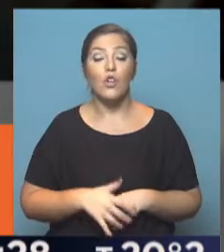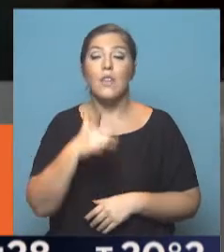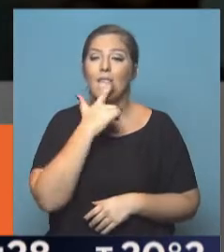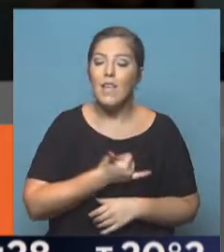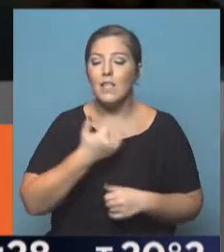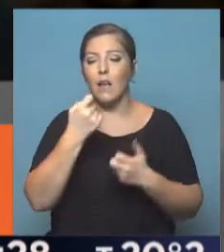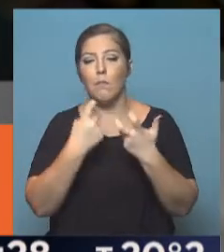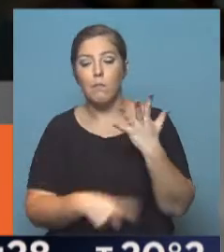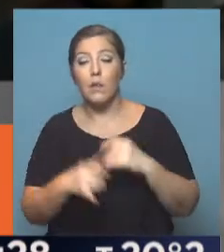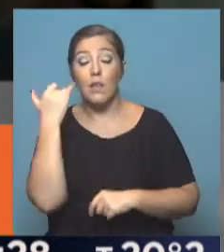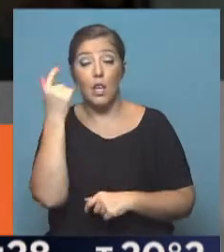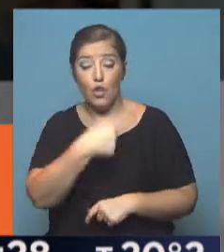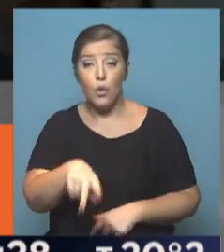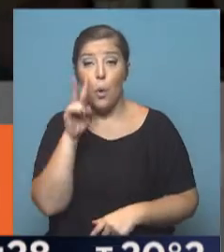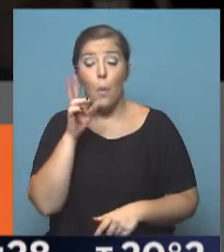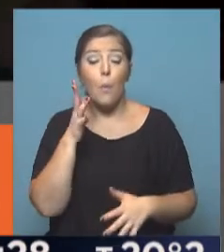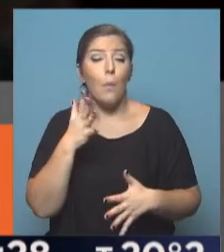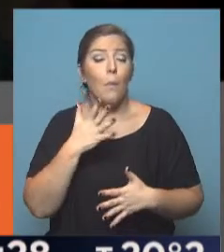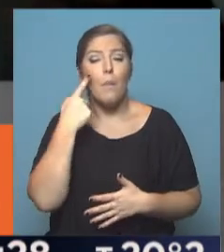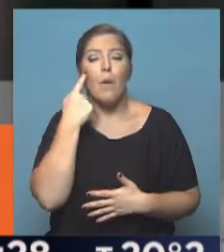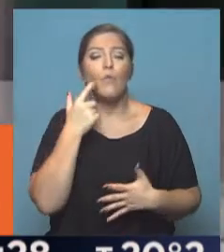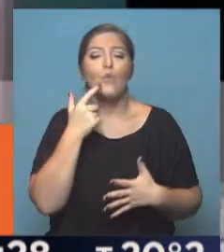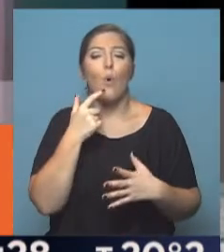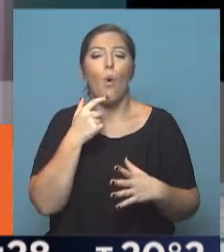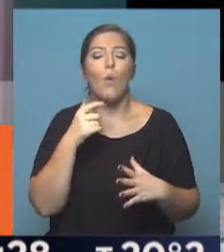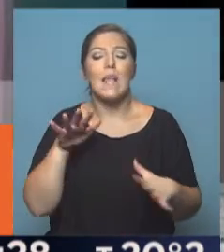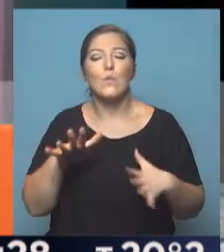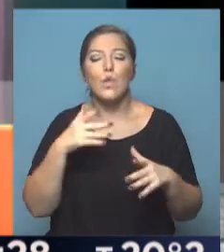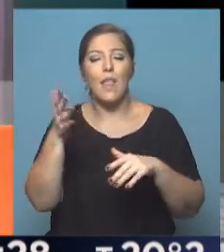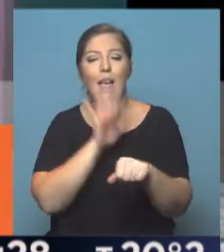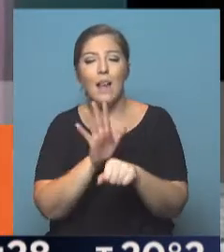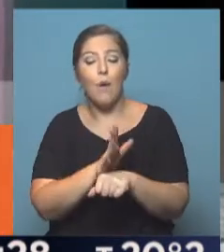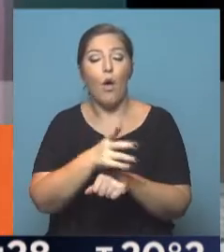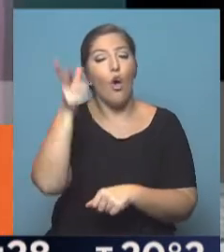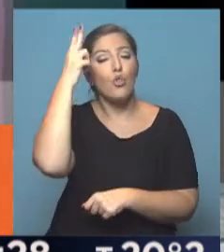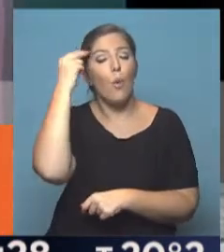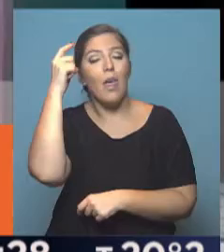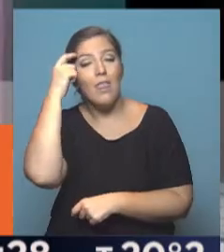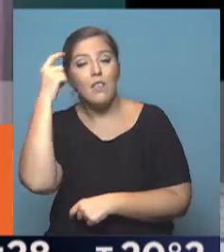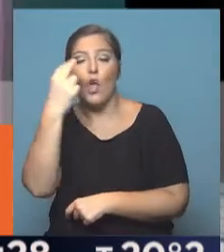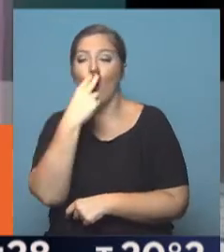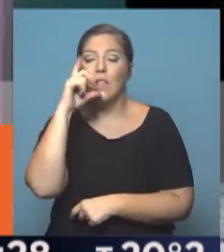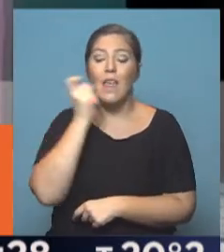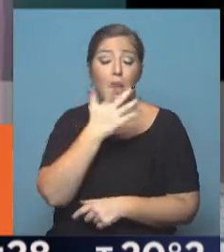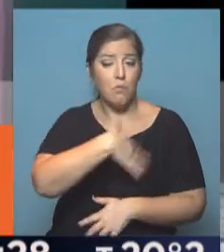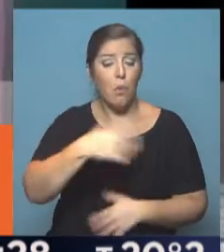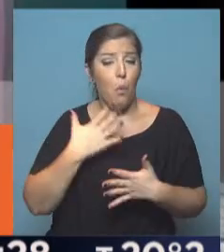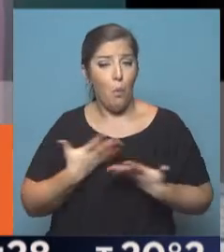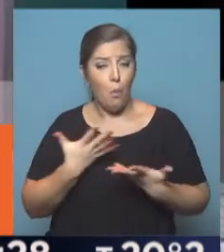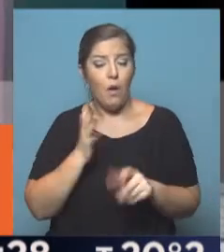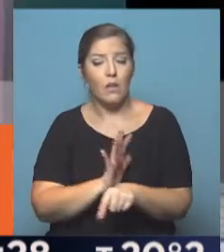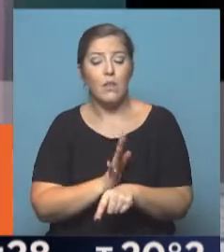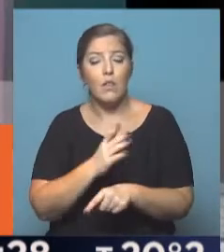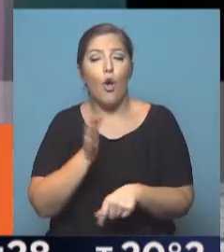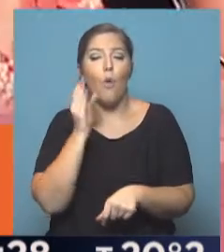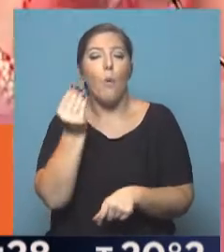advierten y estamos viviendo un clima de cine durante 8, 9, 10, 11 días que nos hace mucho bien. Es un alimento que nos